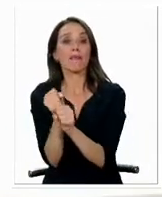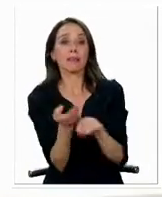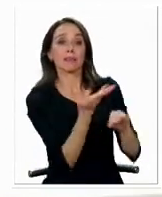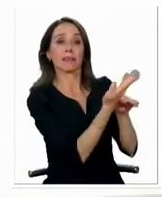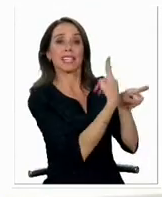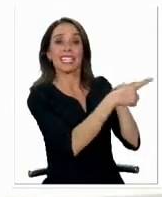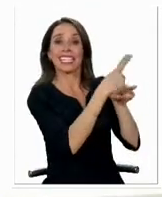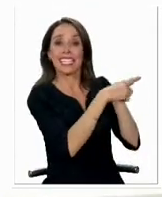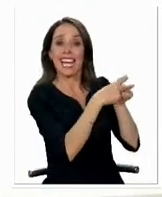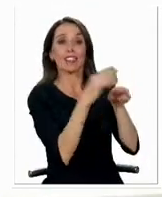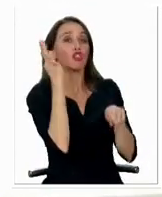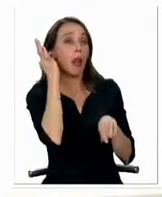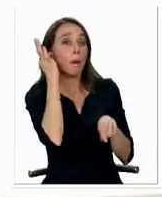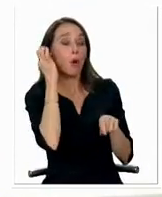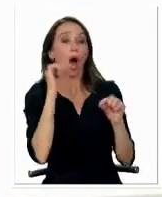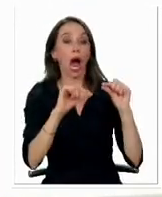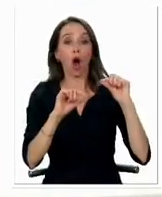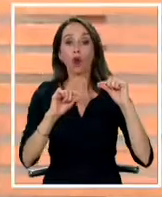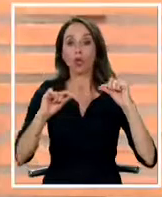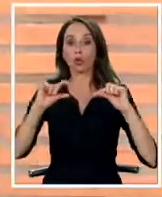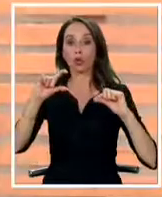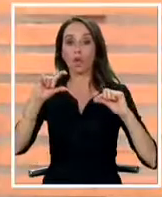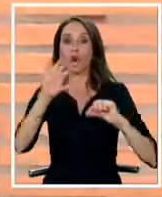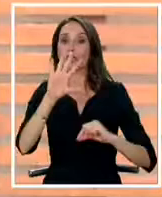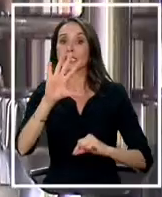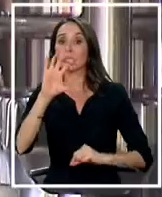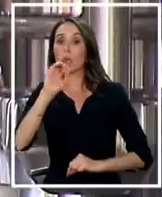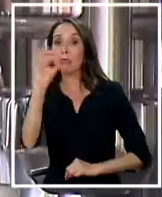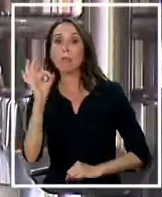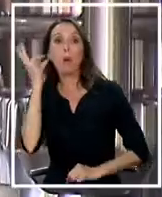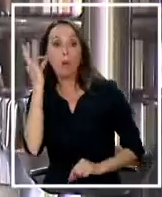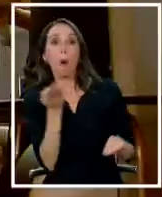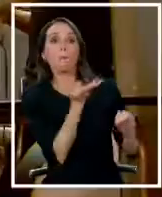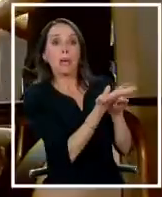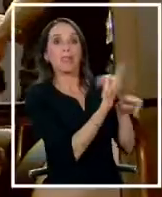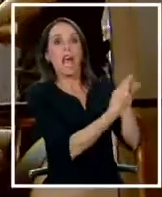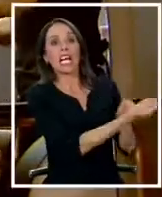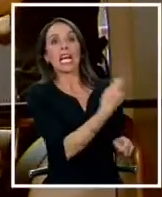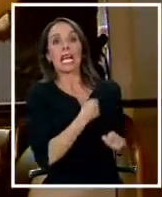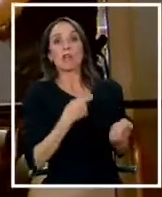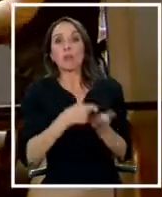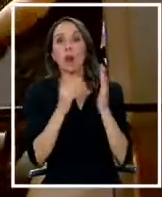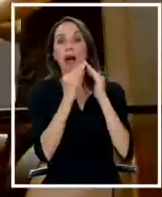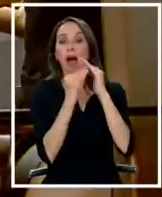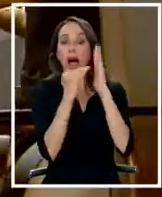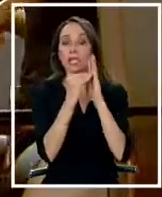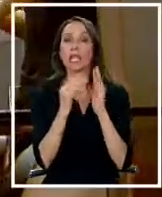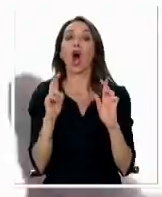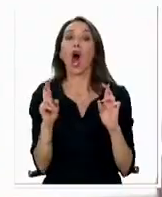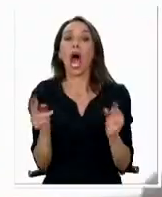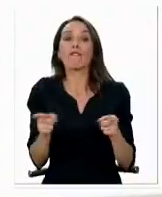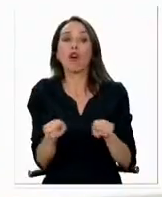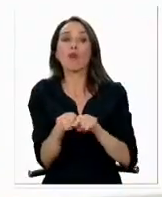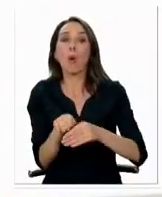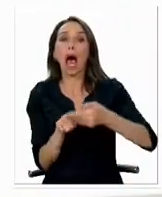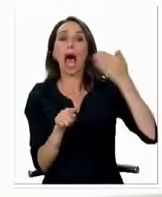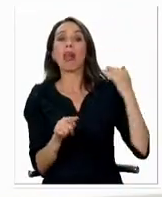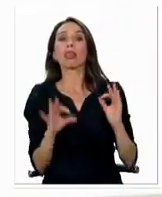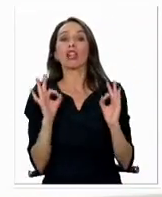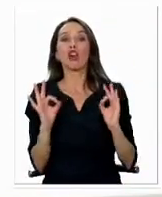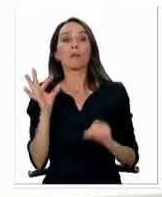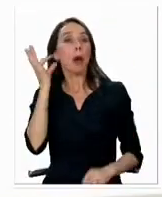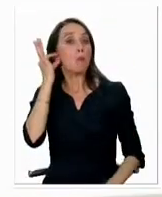crédito, hoy día ya está en un 50% y esperamos que vuelva a los niveles normales donde las mujeres